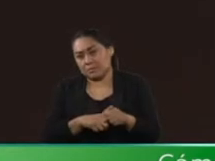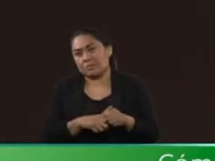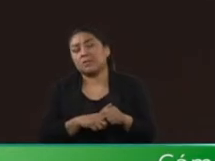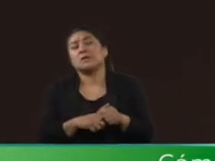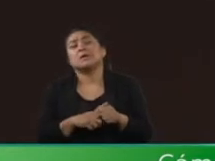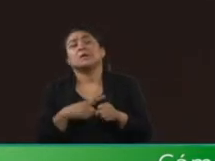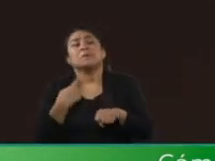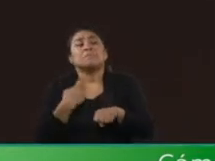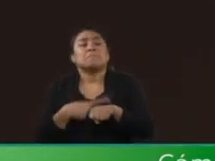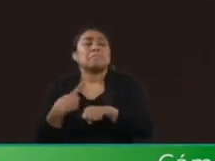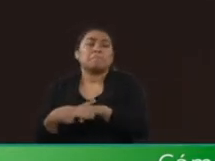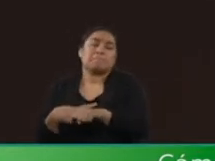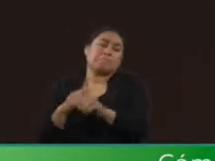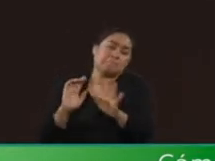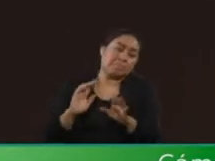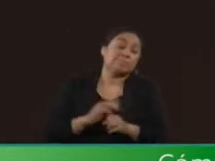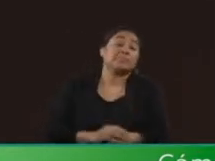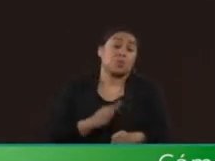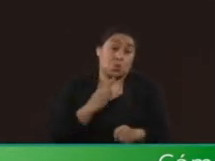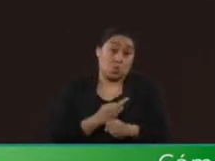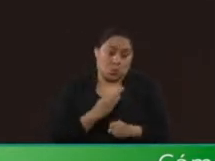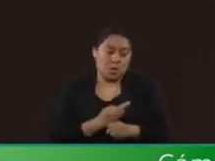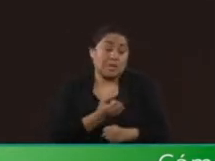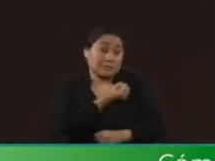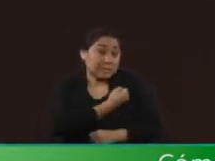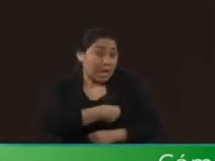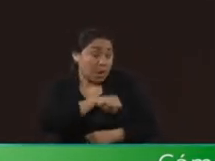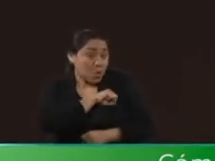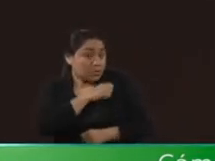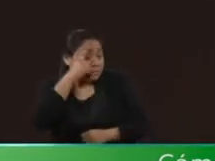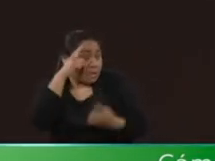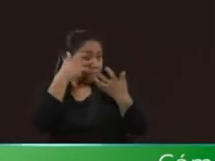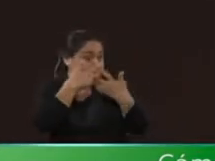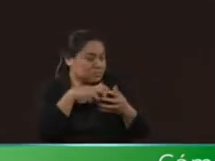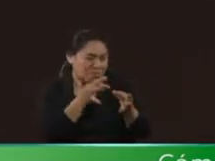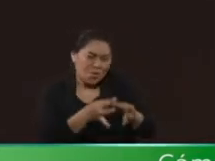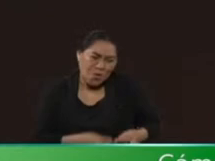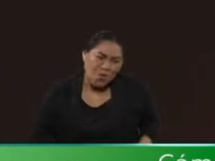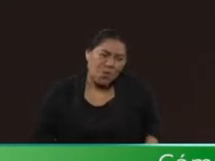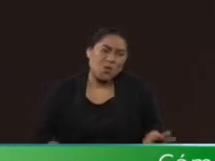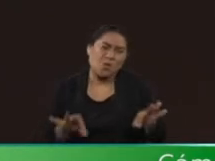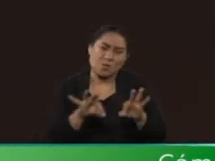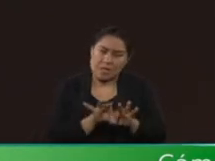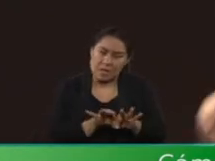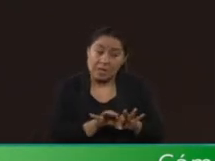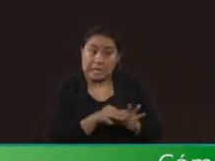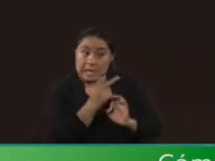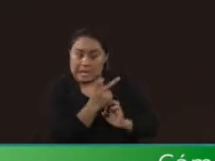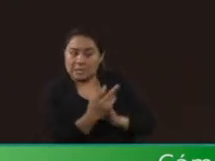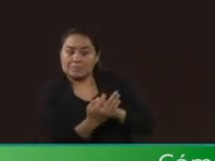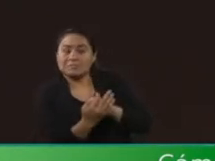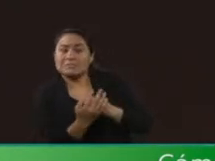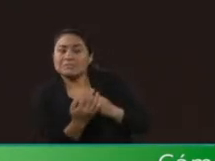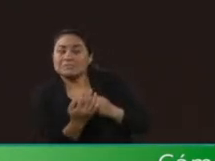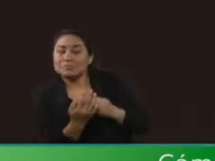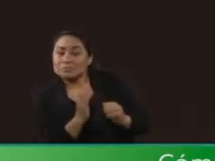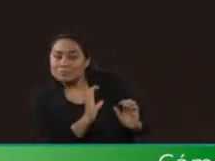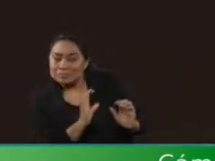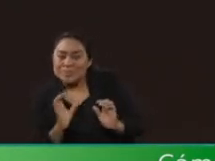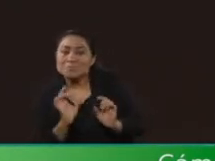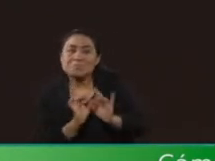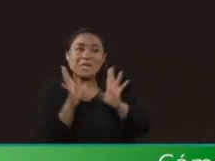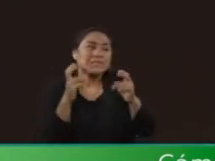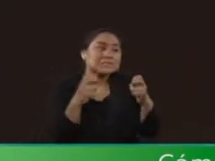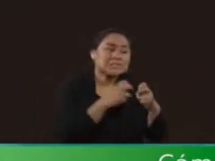enfermedades en este sentido la Salud Mental es fundamental porque permite que enfrentemos el estrés cotidiano que